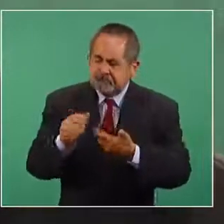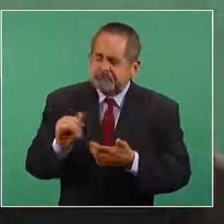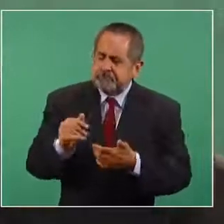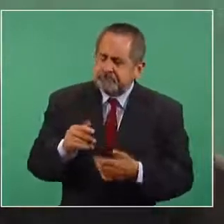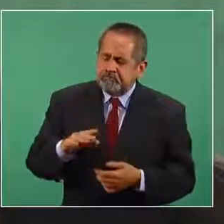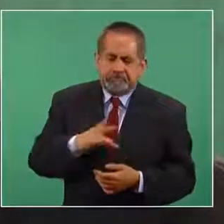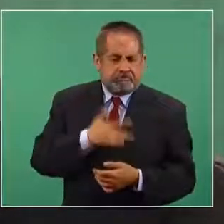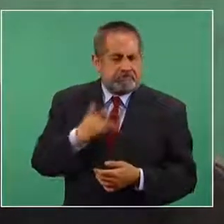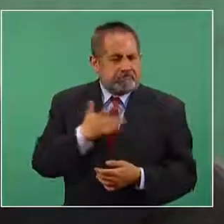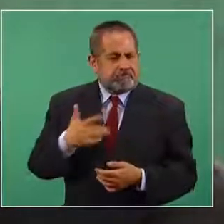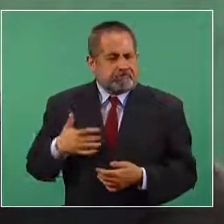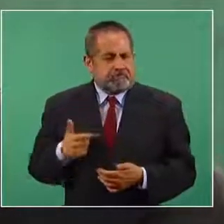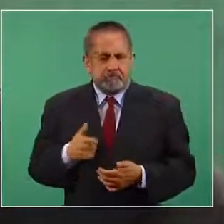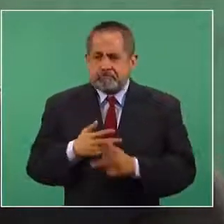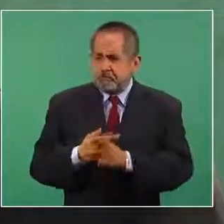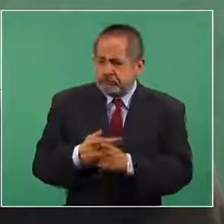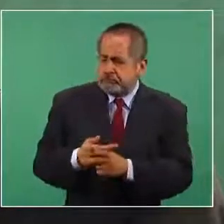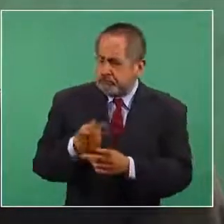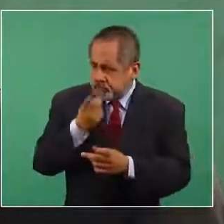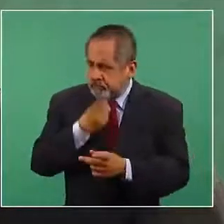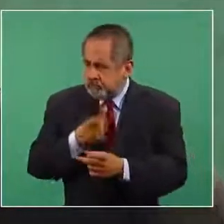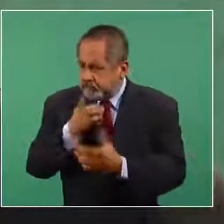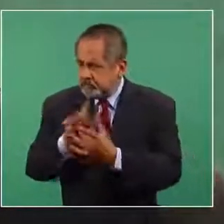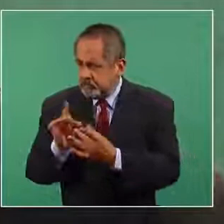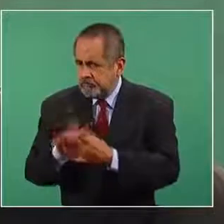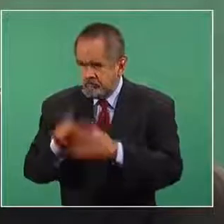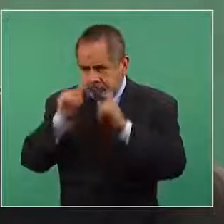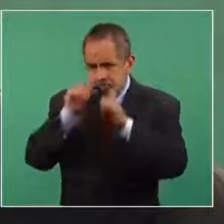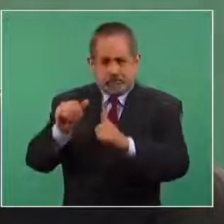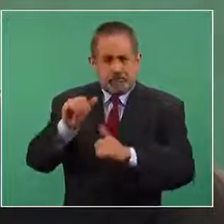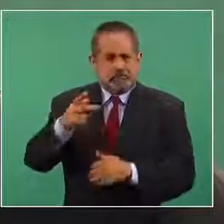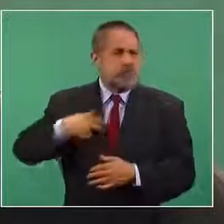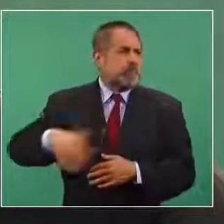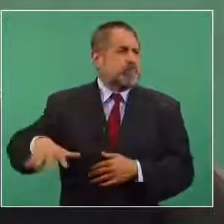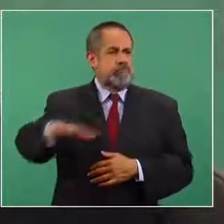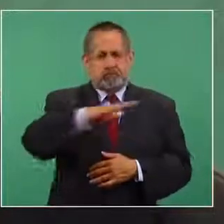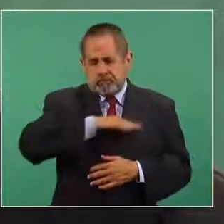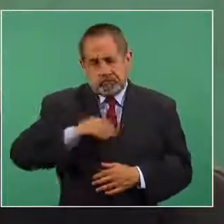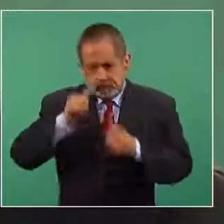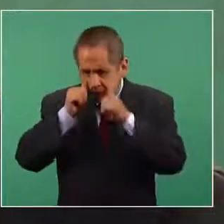y tener paciencia para escuchar al pueblo.